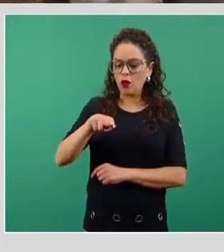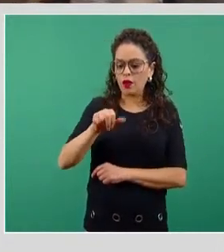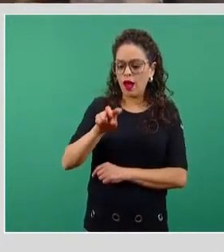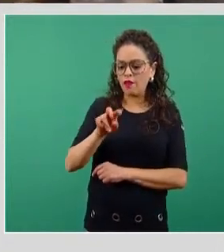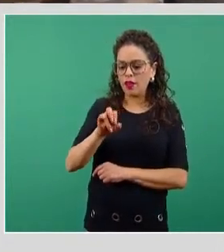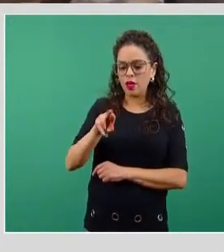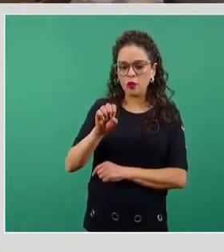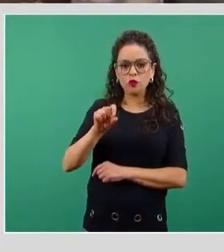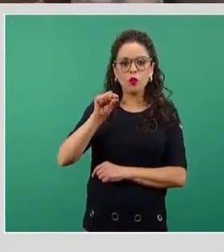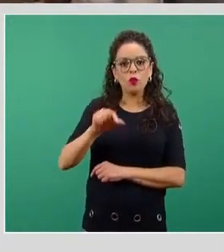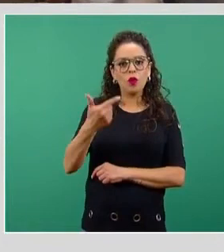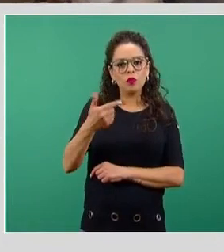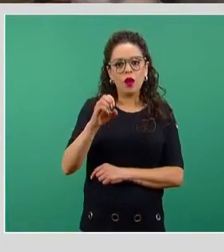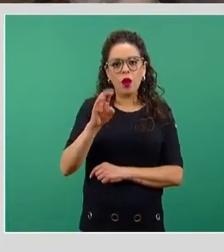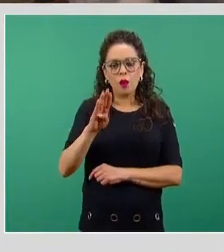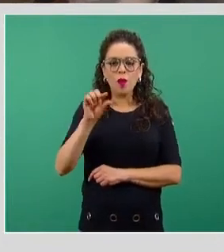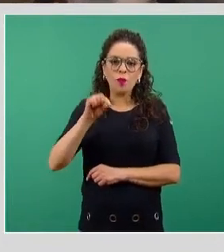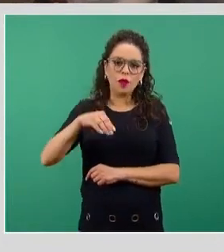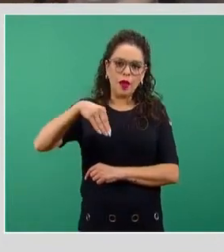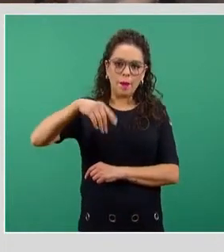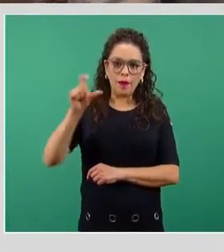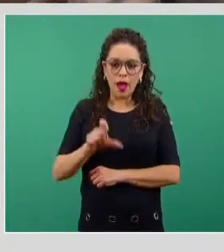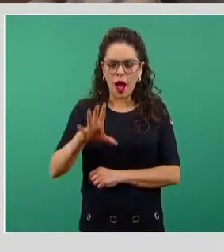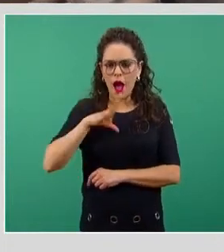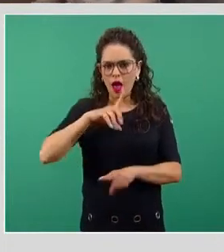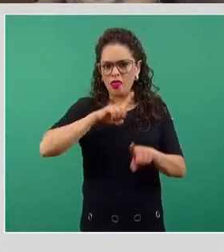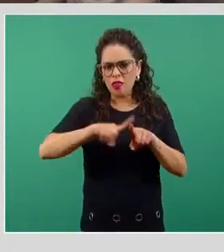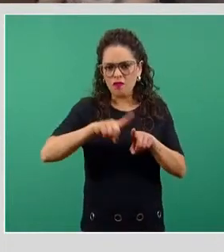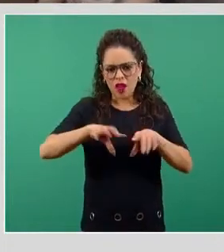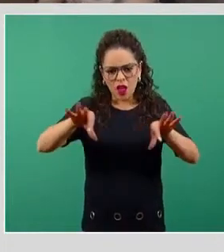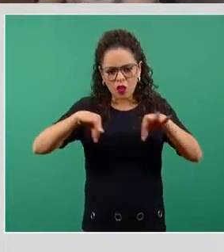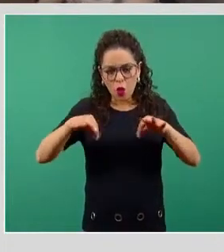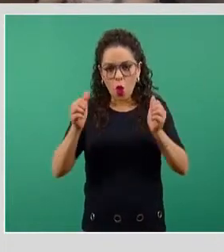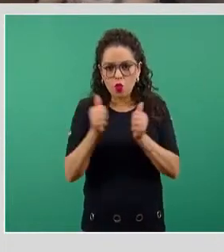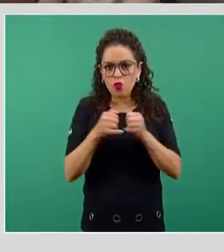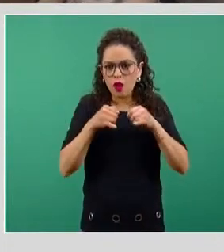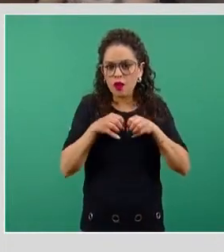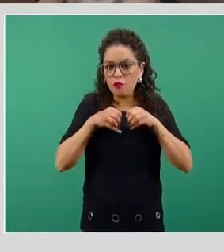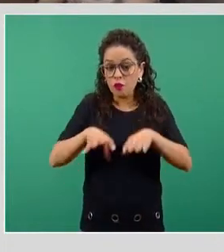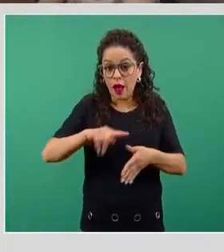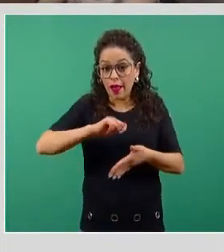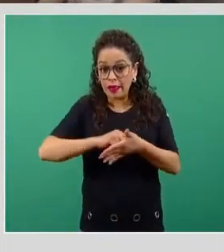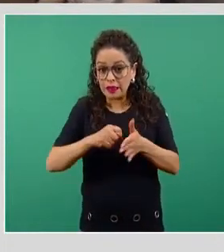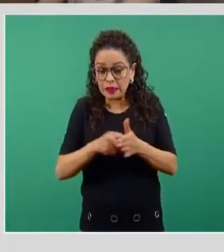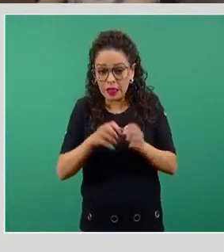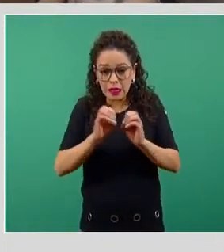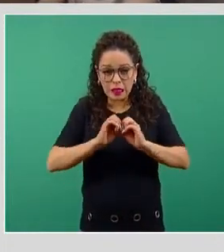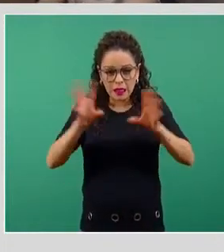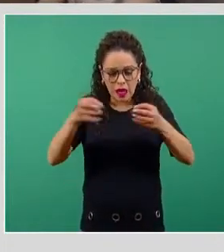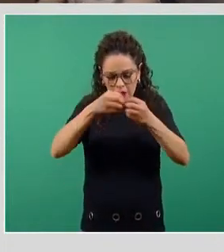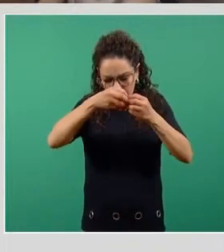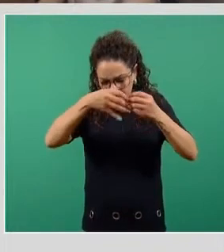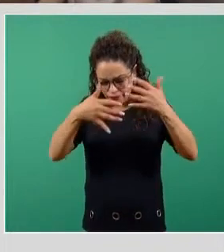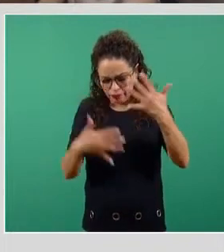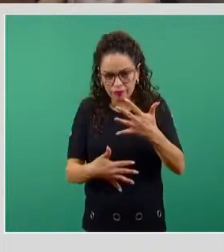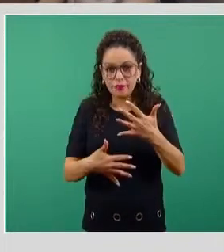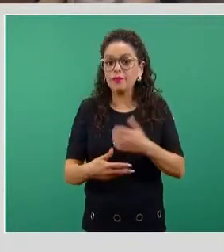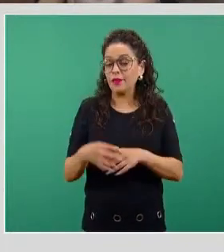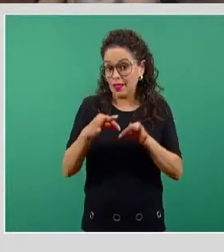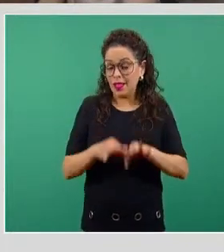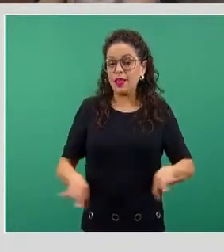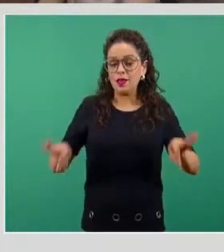coronavirus.gov.mx, donde están diferentes lineamientos, diferentes documentos técnicos. Es muy importante de difusión,